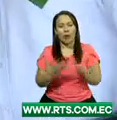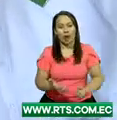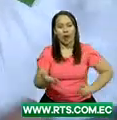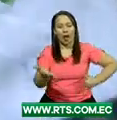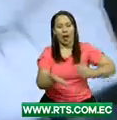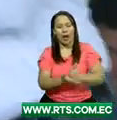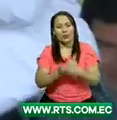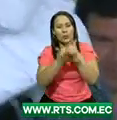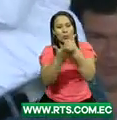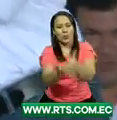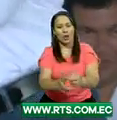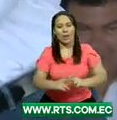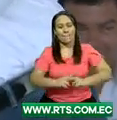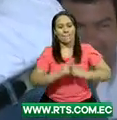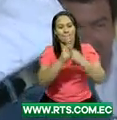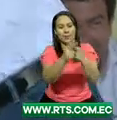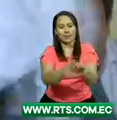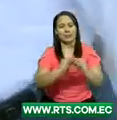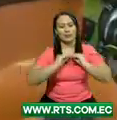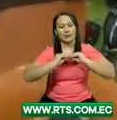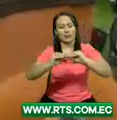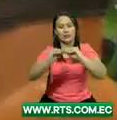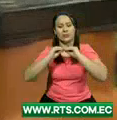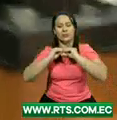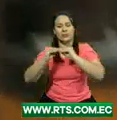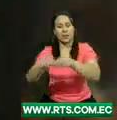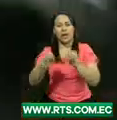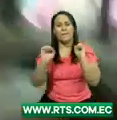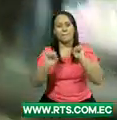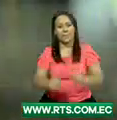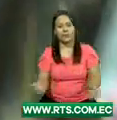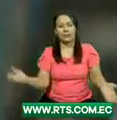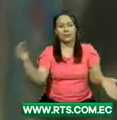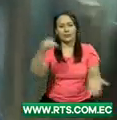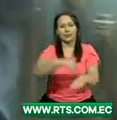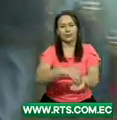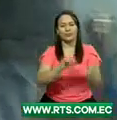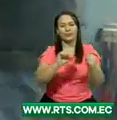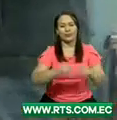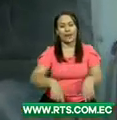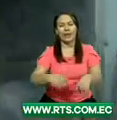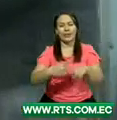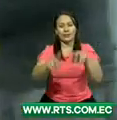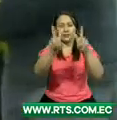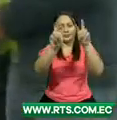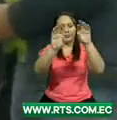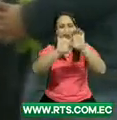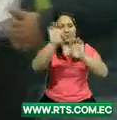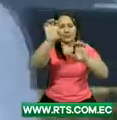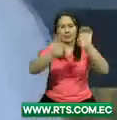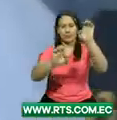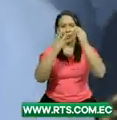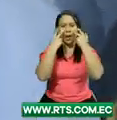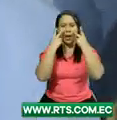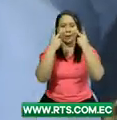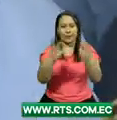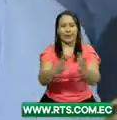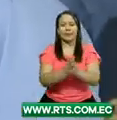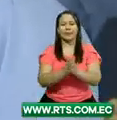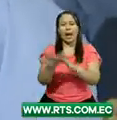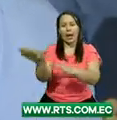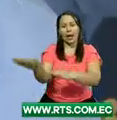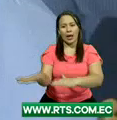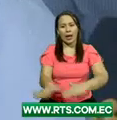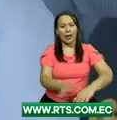créditos oportunos sino con asesoría técnica y acceso a este tipo de eventos considerados como vitrinas la ruralidad